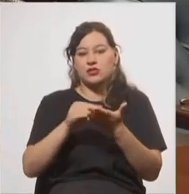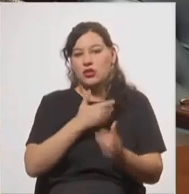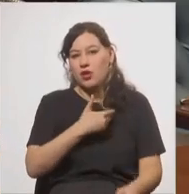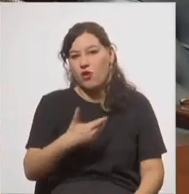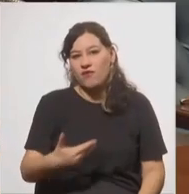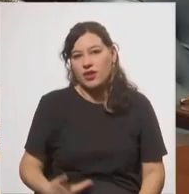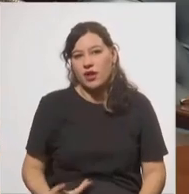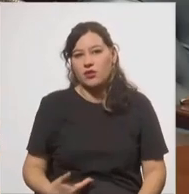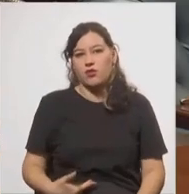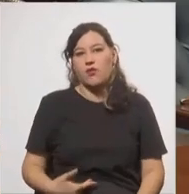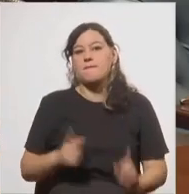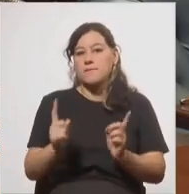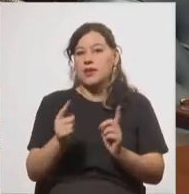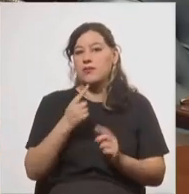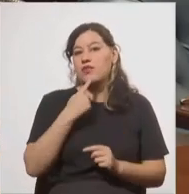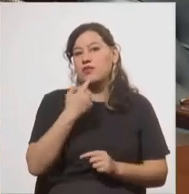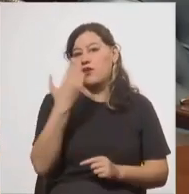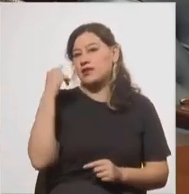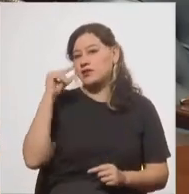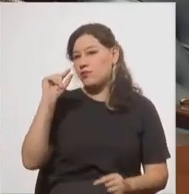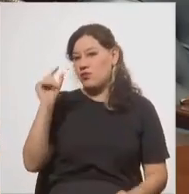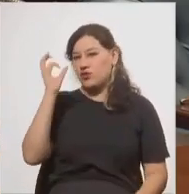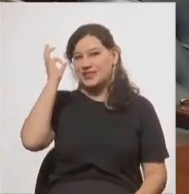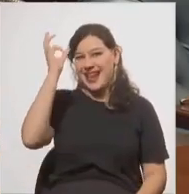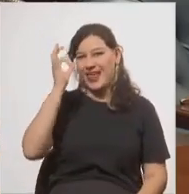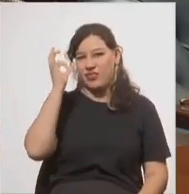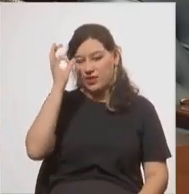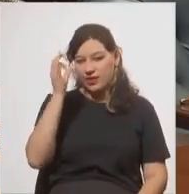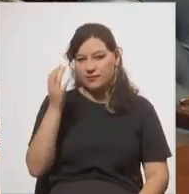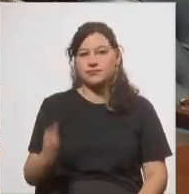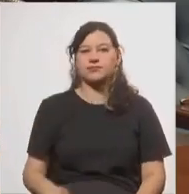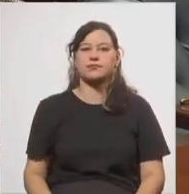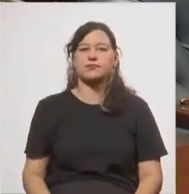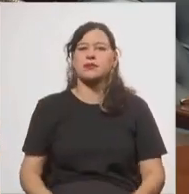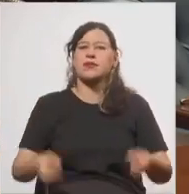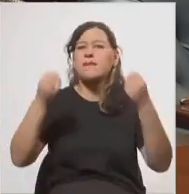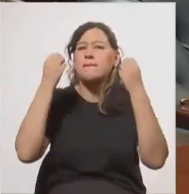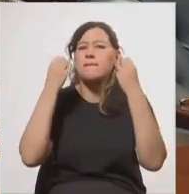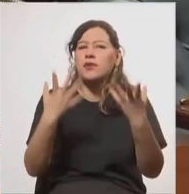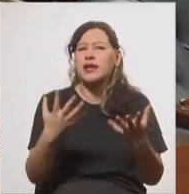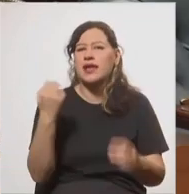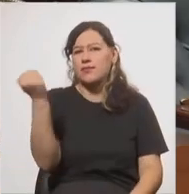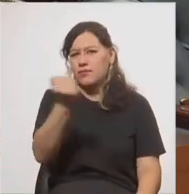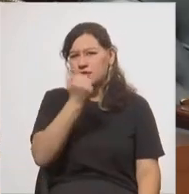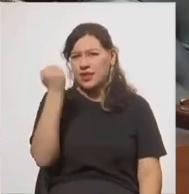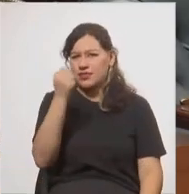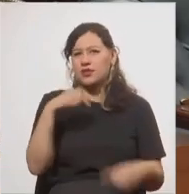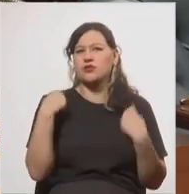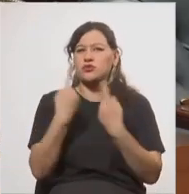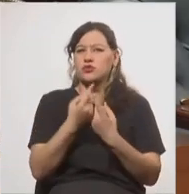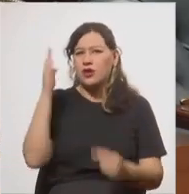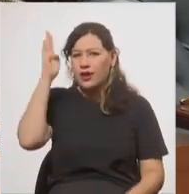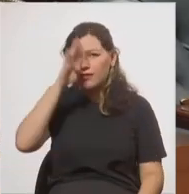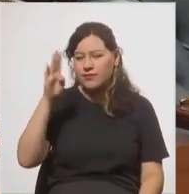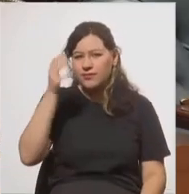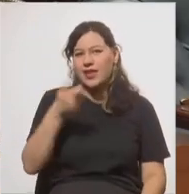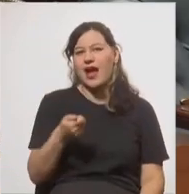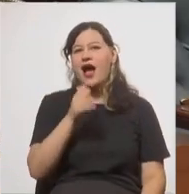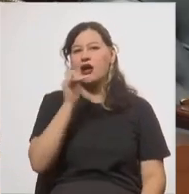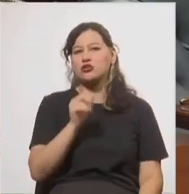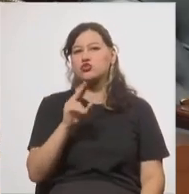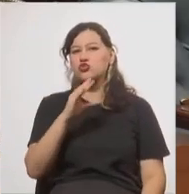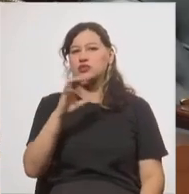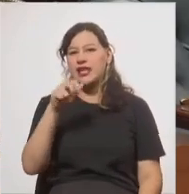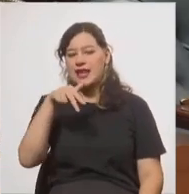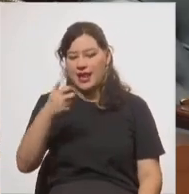a la que hacía referencia recién la senadora. ¿Por qué es importante para nosotros homenajear a Azucena en este Día de la